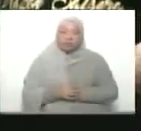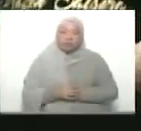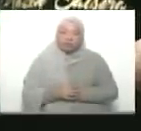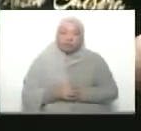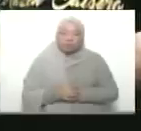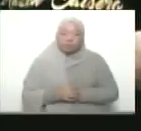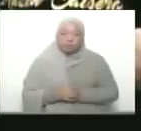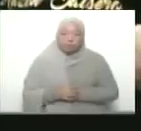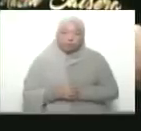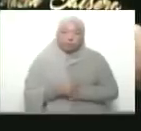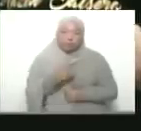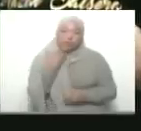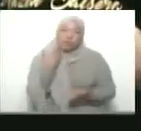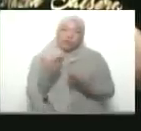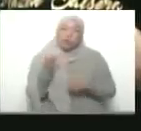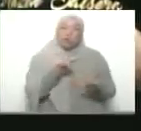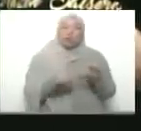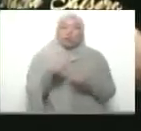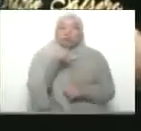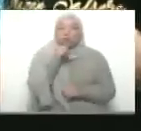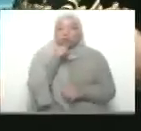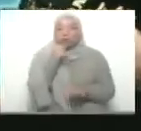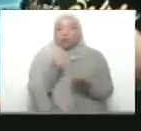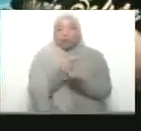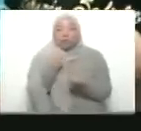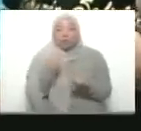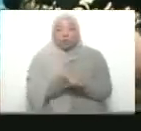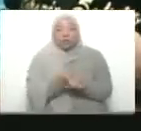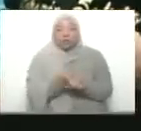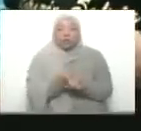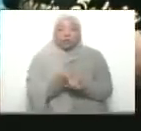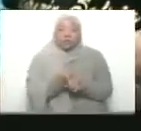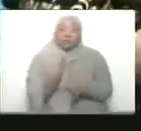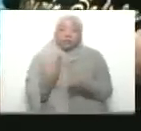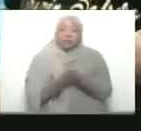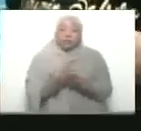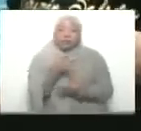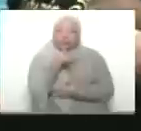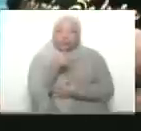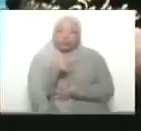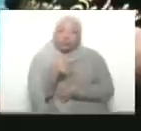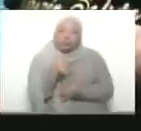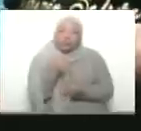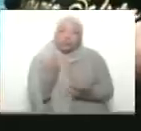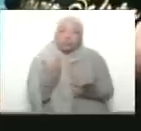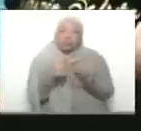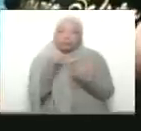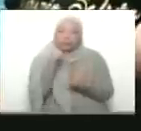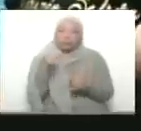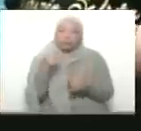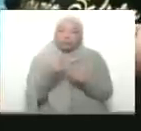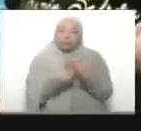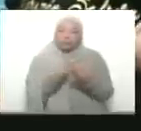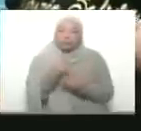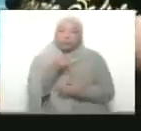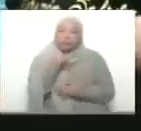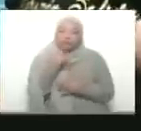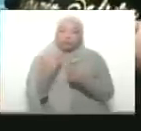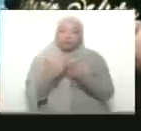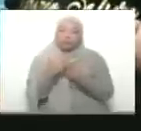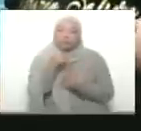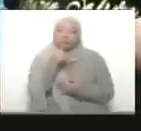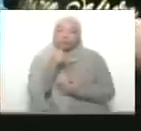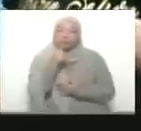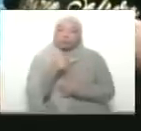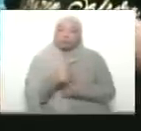fundación corazón salcero Está celebrando el tercer aniversario del Día Nacional de la salsa por instrucción de